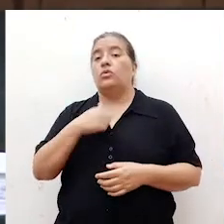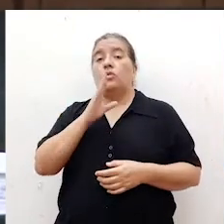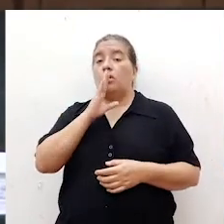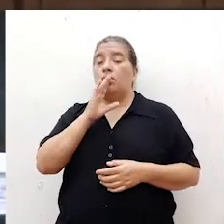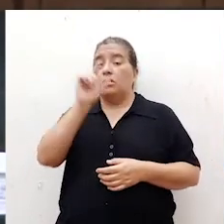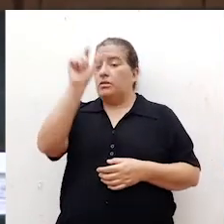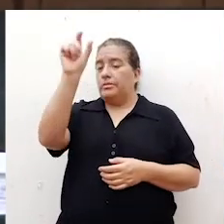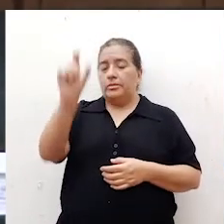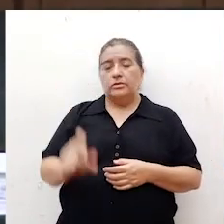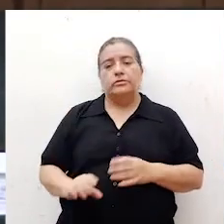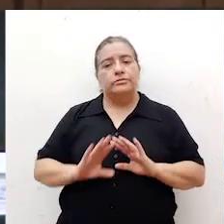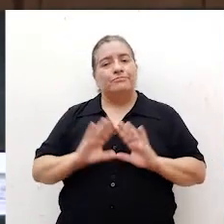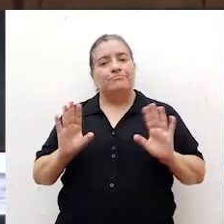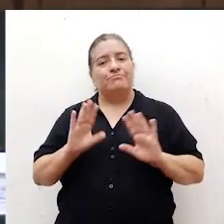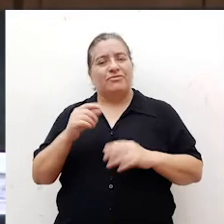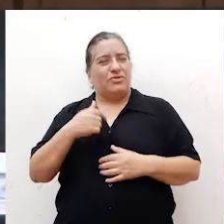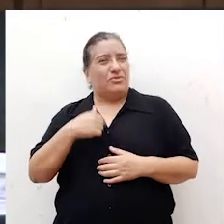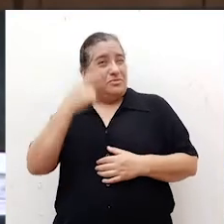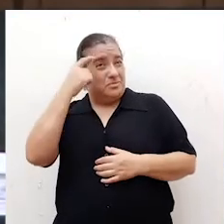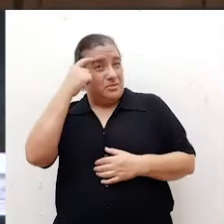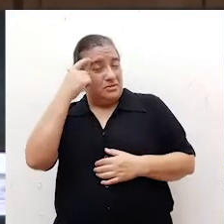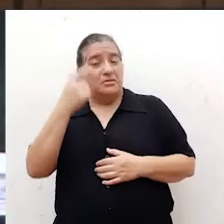tenemos que hacer todo el esfuerzo porque haya vacuna.